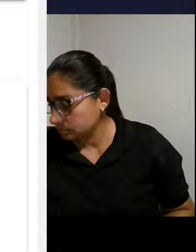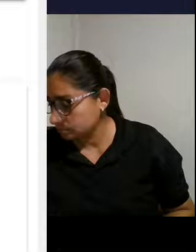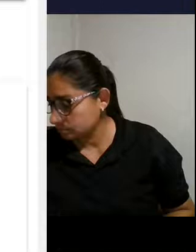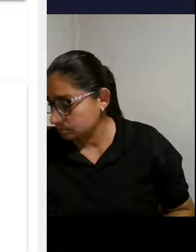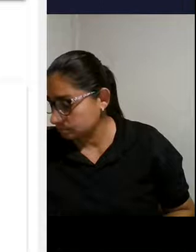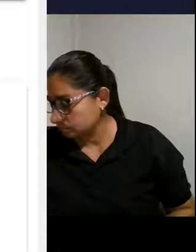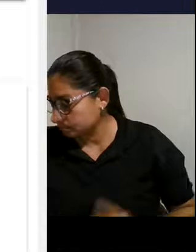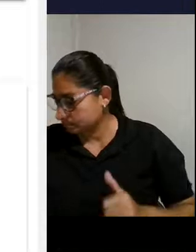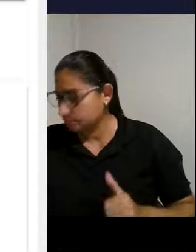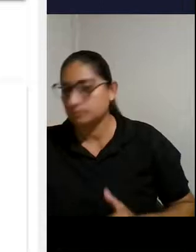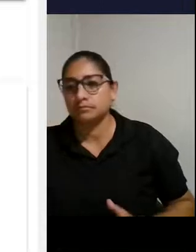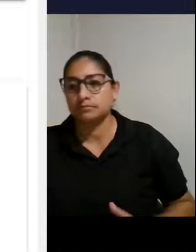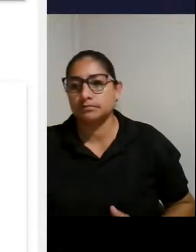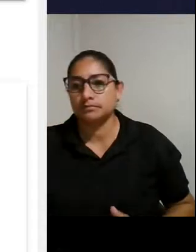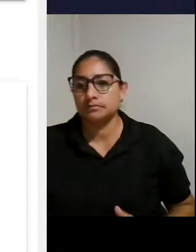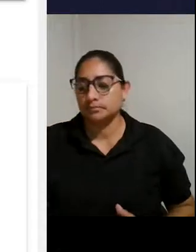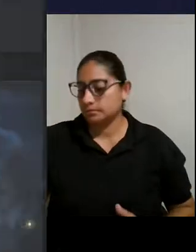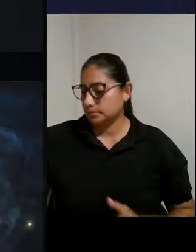Qué raro.